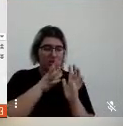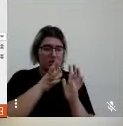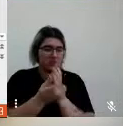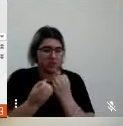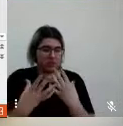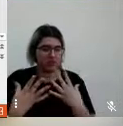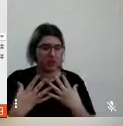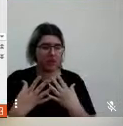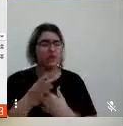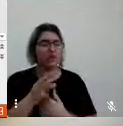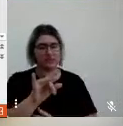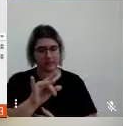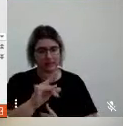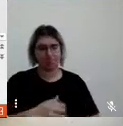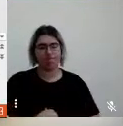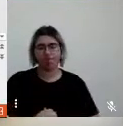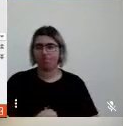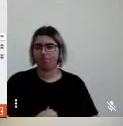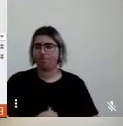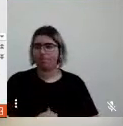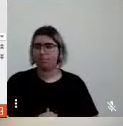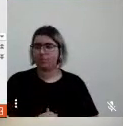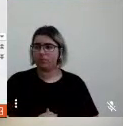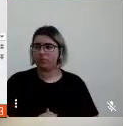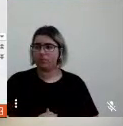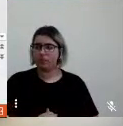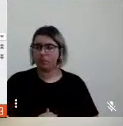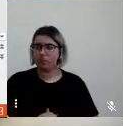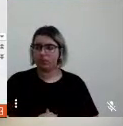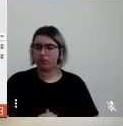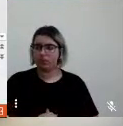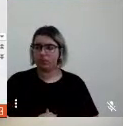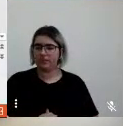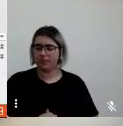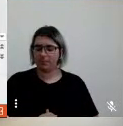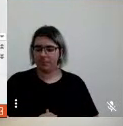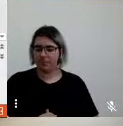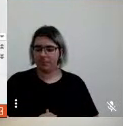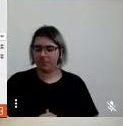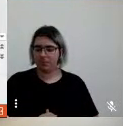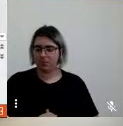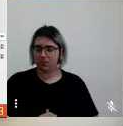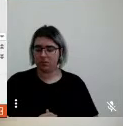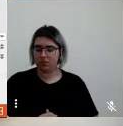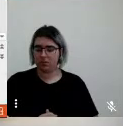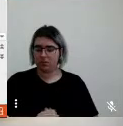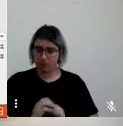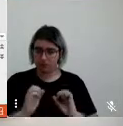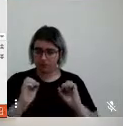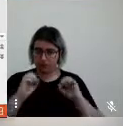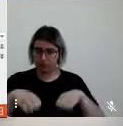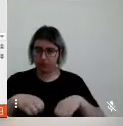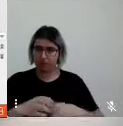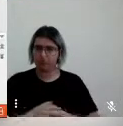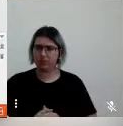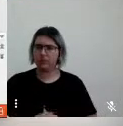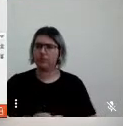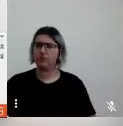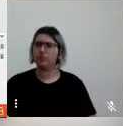Por Bueno, eso, por eso. ¿No te calóricas? No. No poco. ¿Vale? Vale. Ah, sí, yo con azúcar